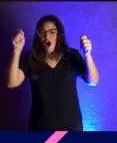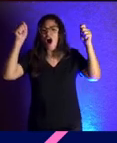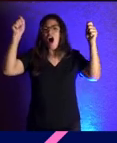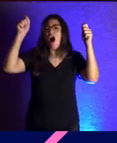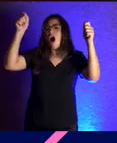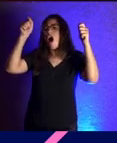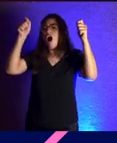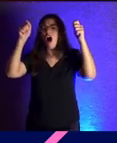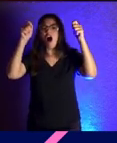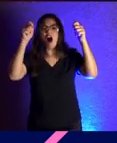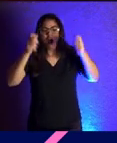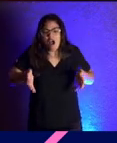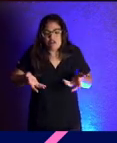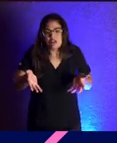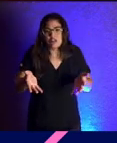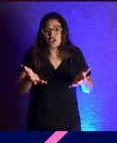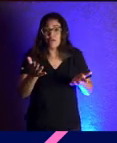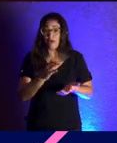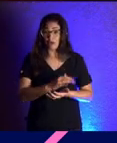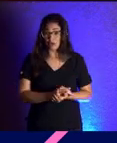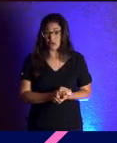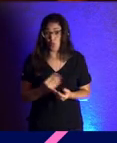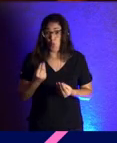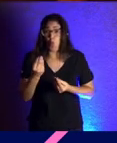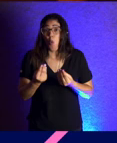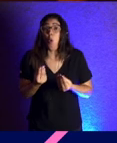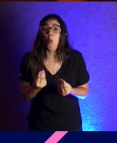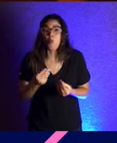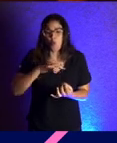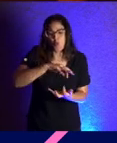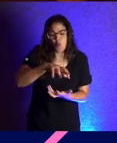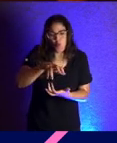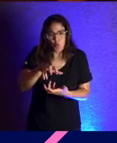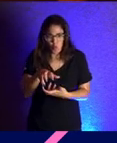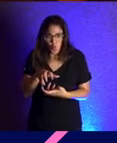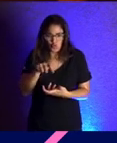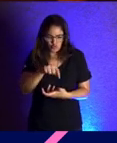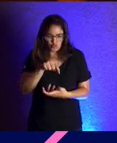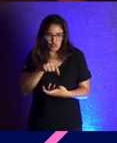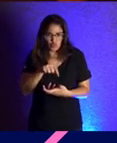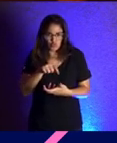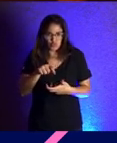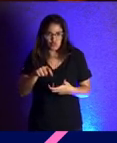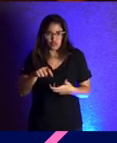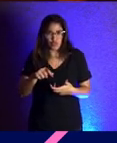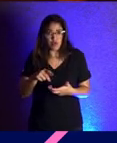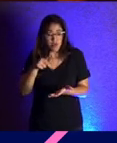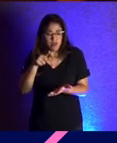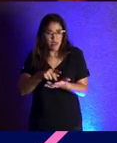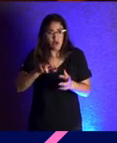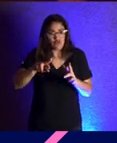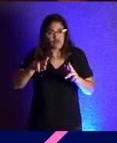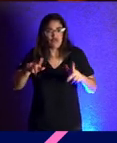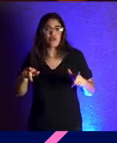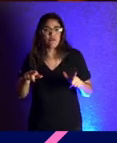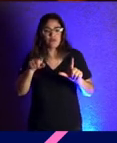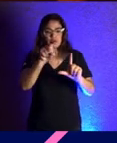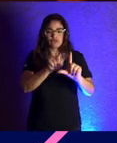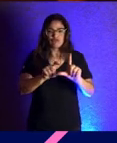se mostró bastante en el mundo digital, pero en el mundo real terminó con un sabotaje,